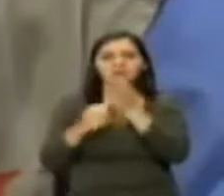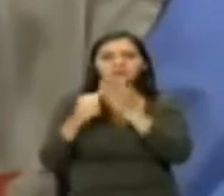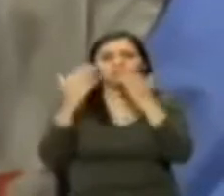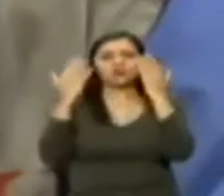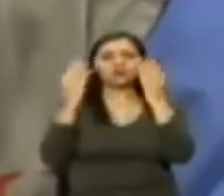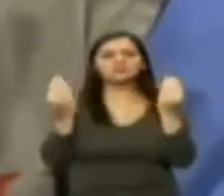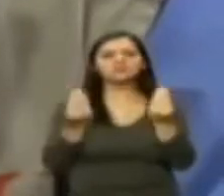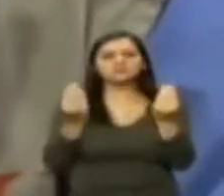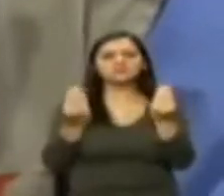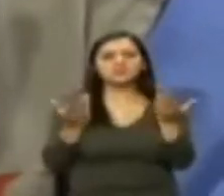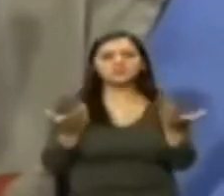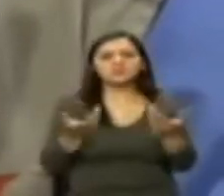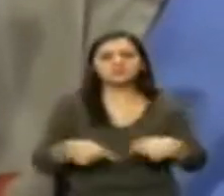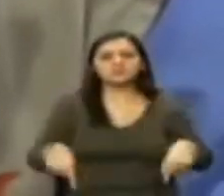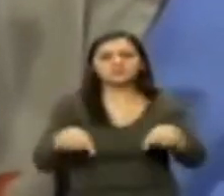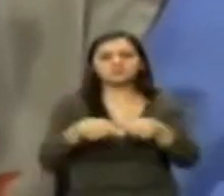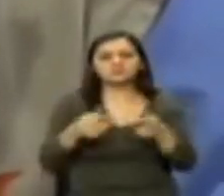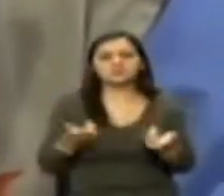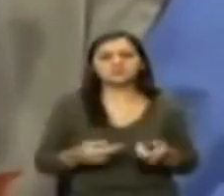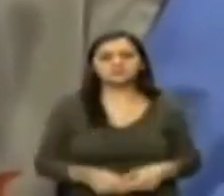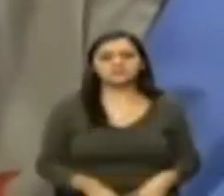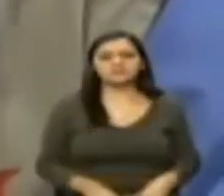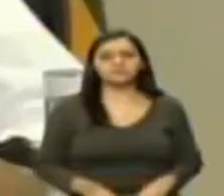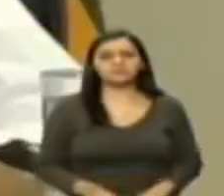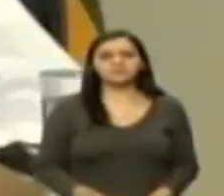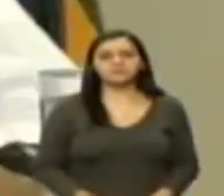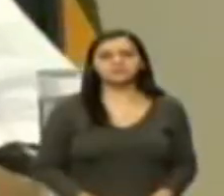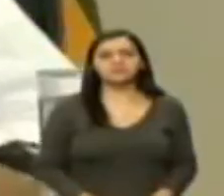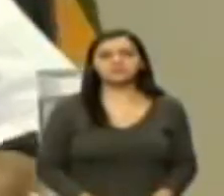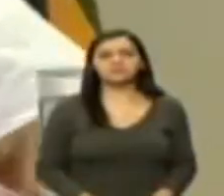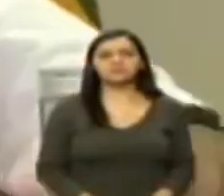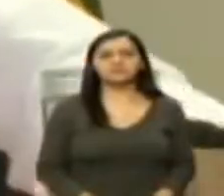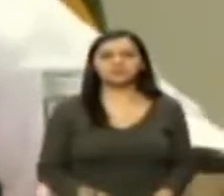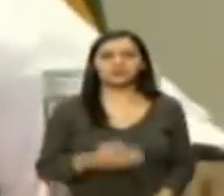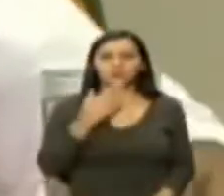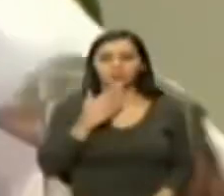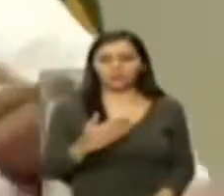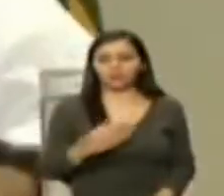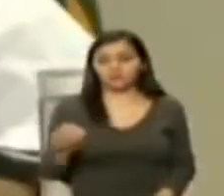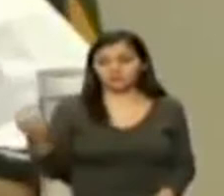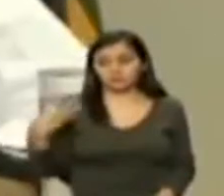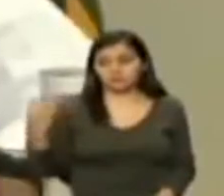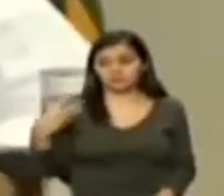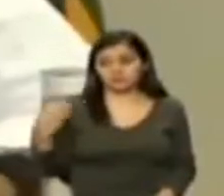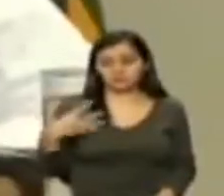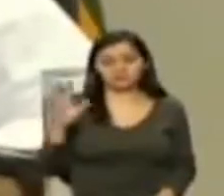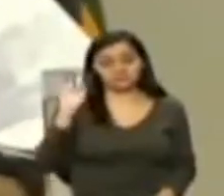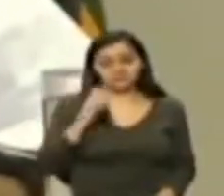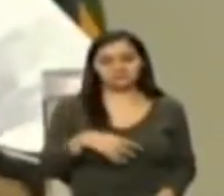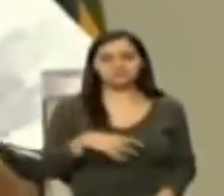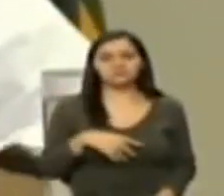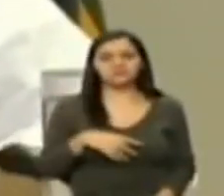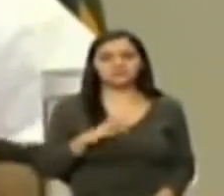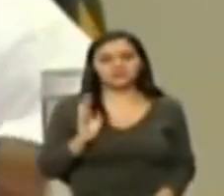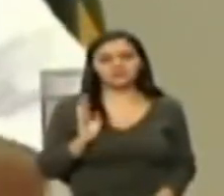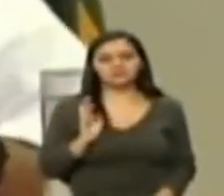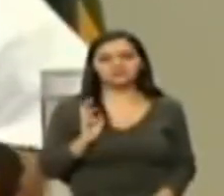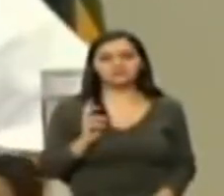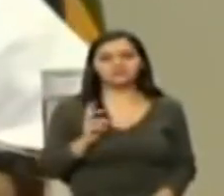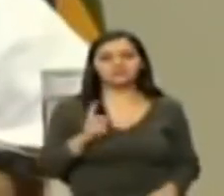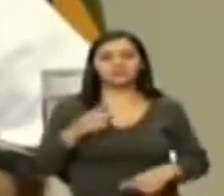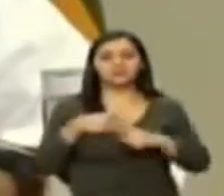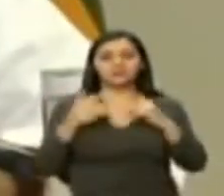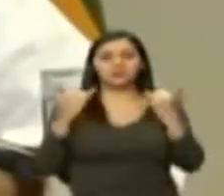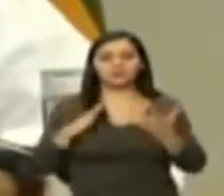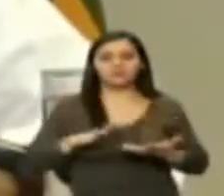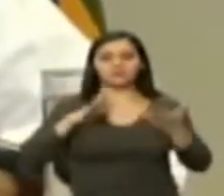Públicas ya rescindió el contrato. Bueno, tragicómico, ¿no? Pero cómo han cambiado los